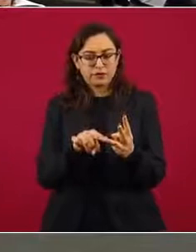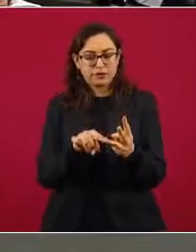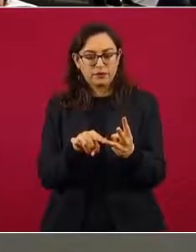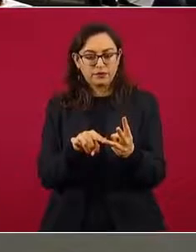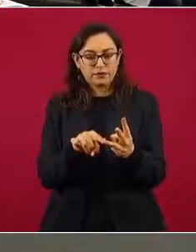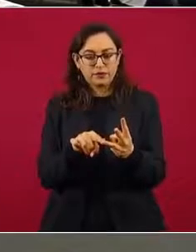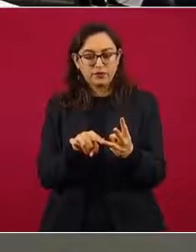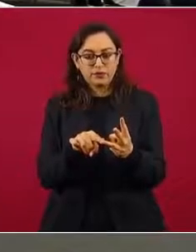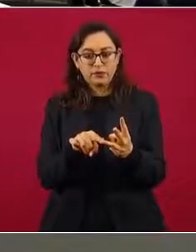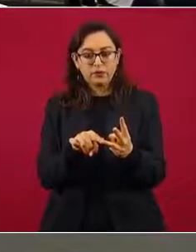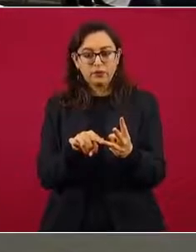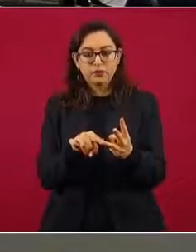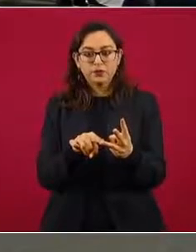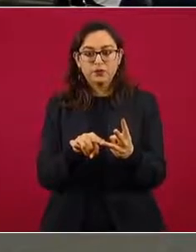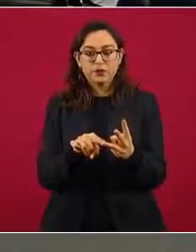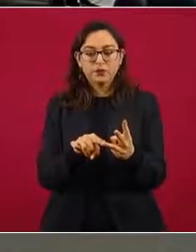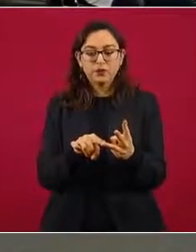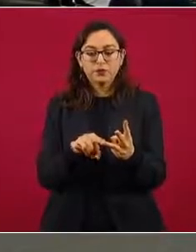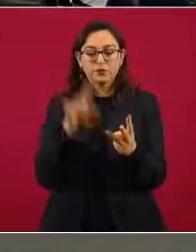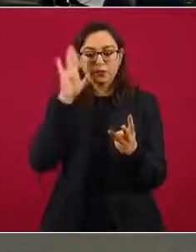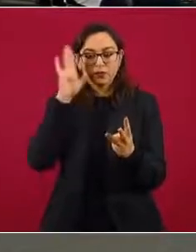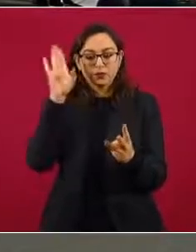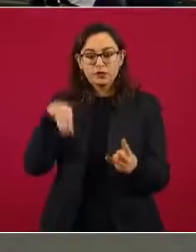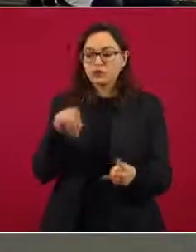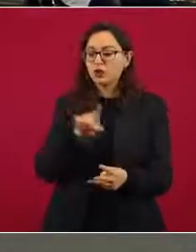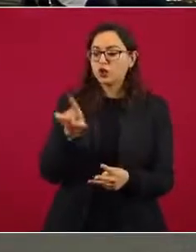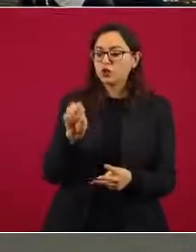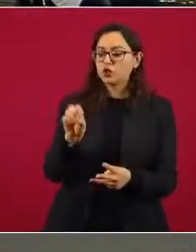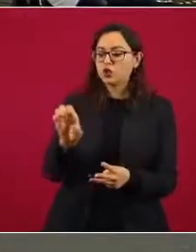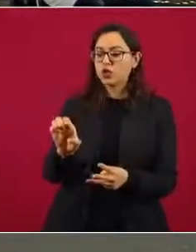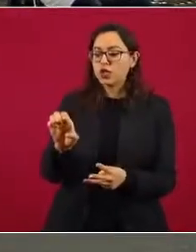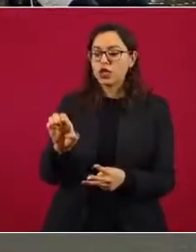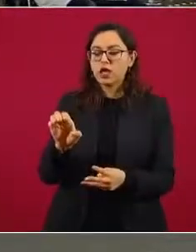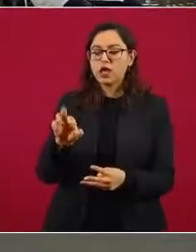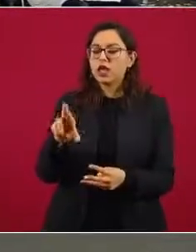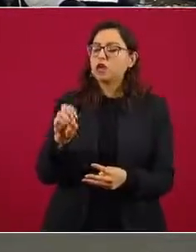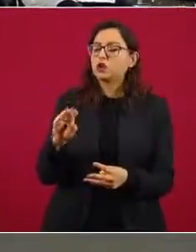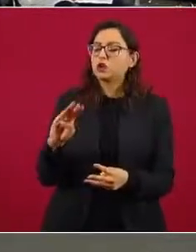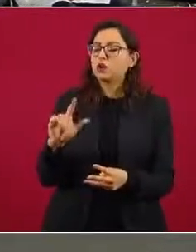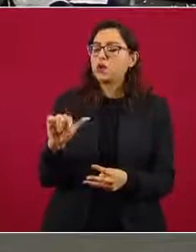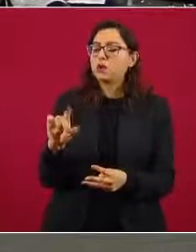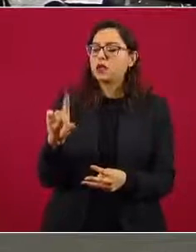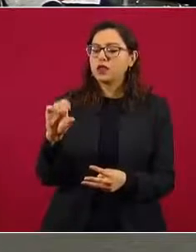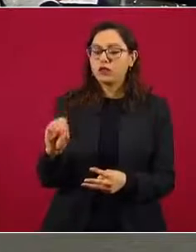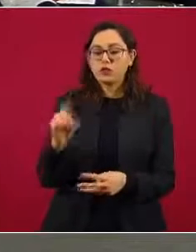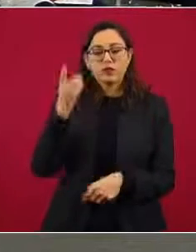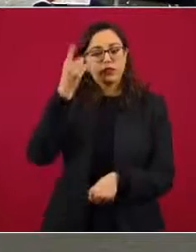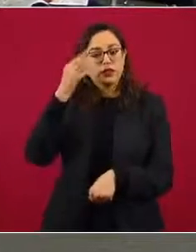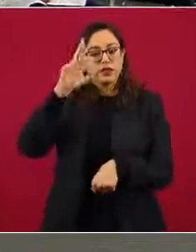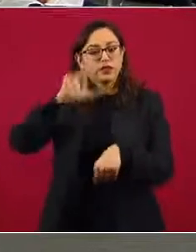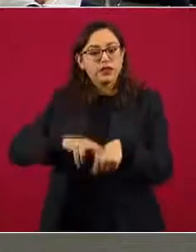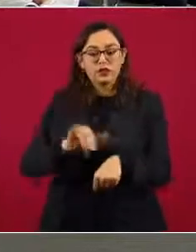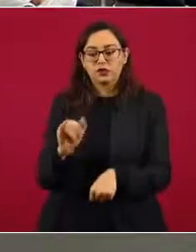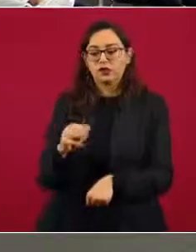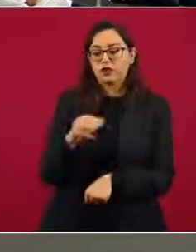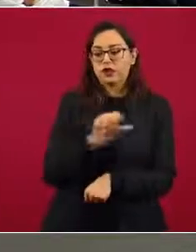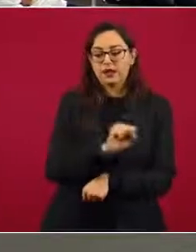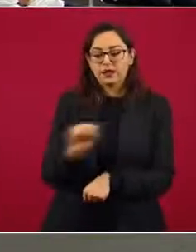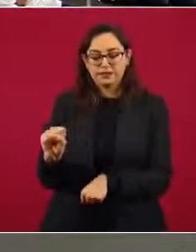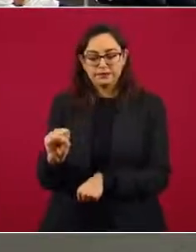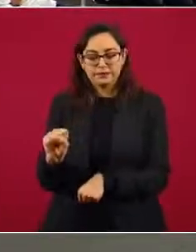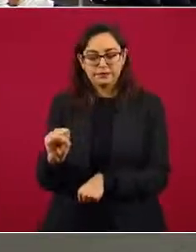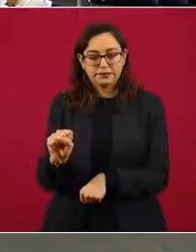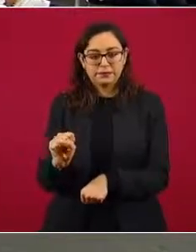maestro Zoe Robledo, director del Seguro Social, va